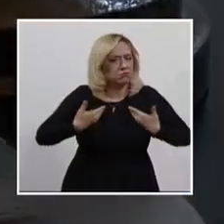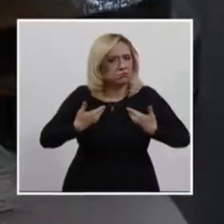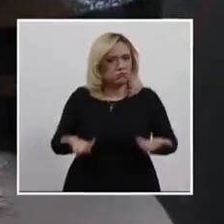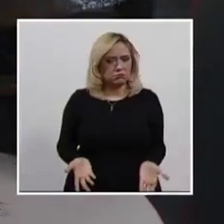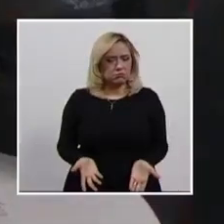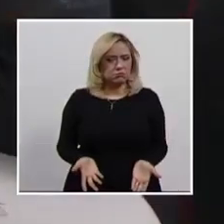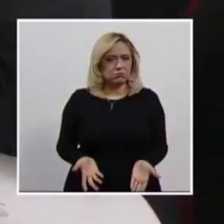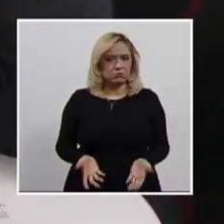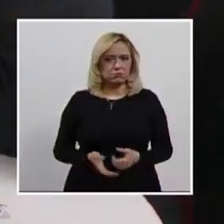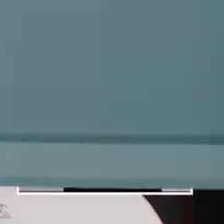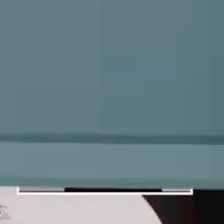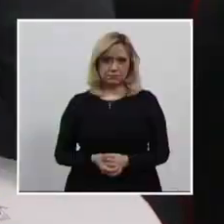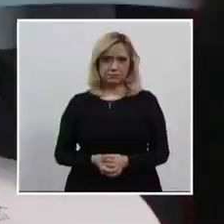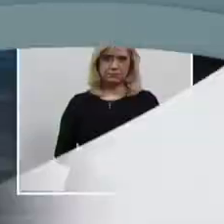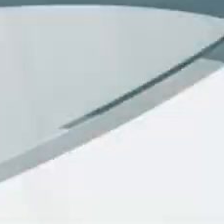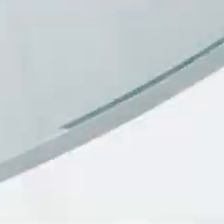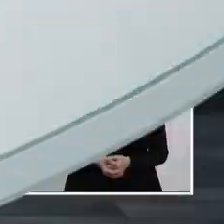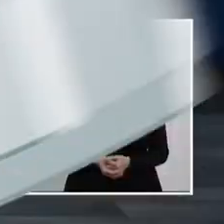personalidad.